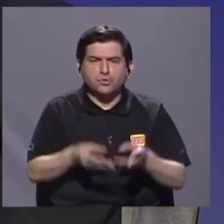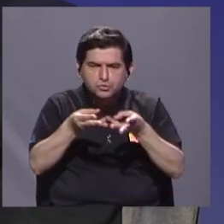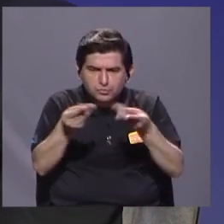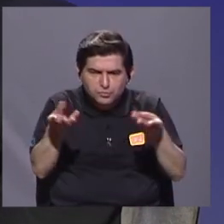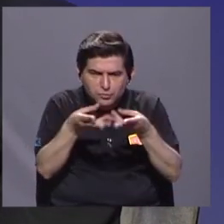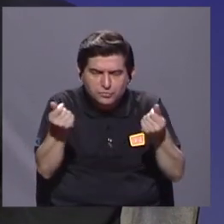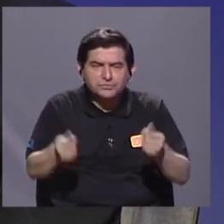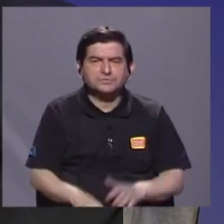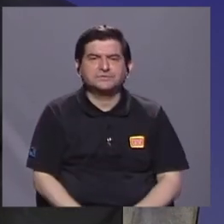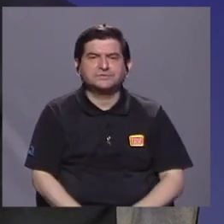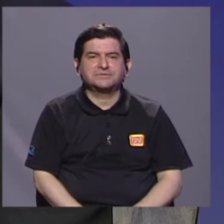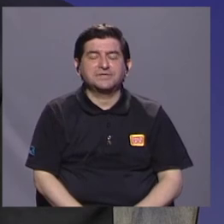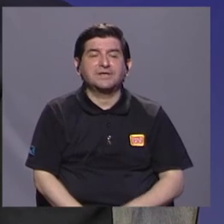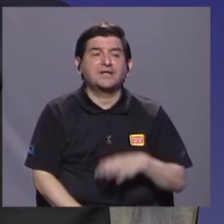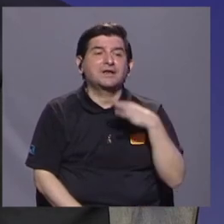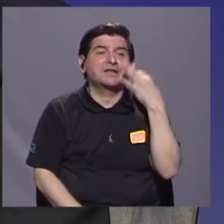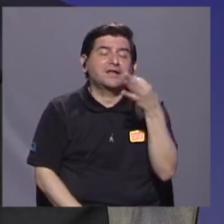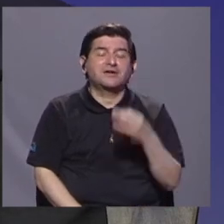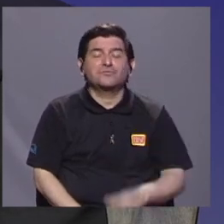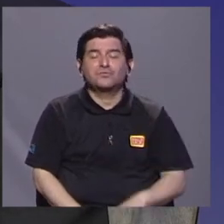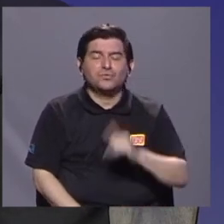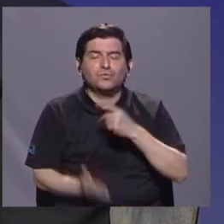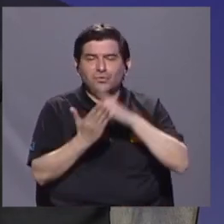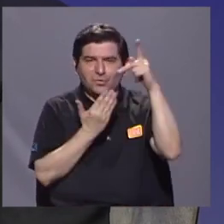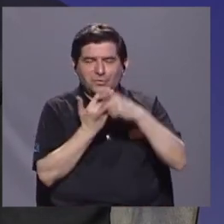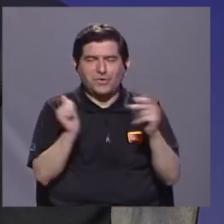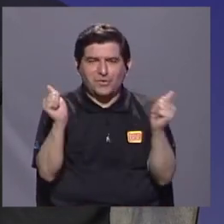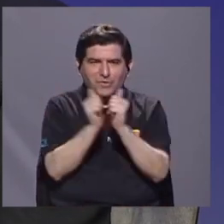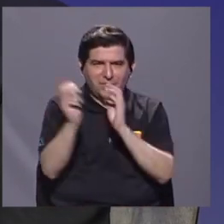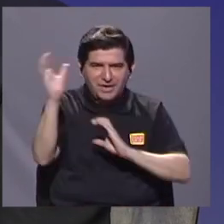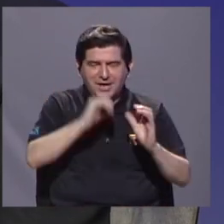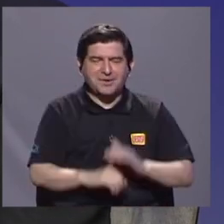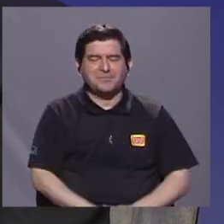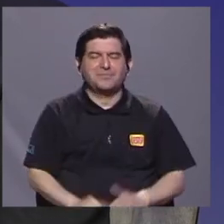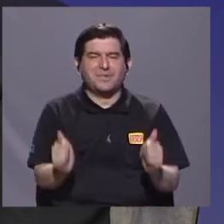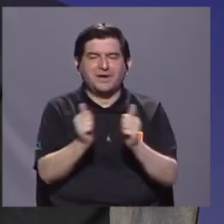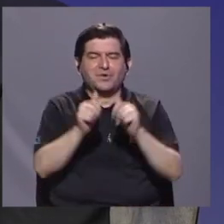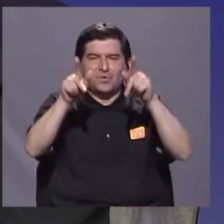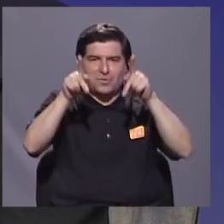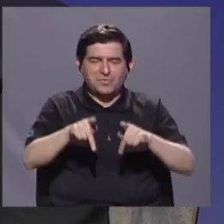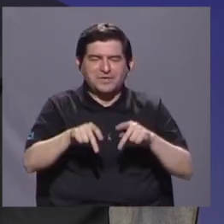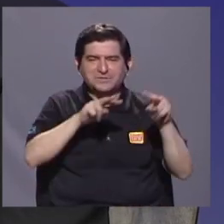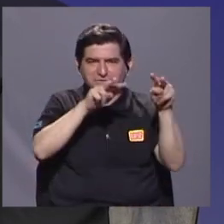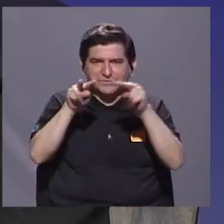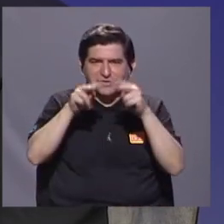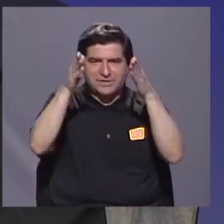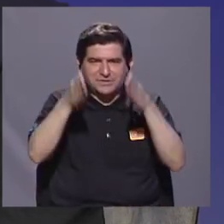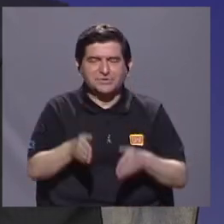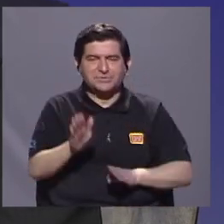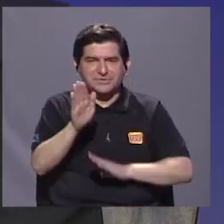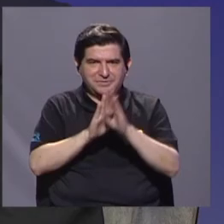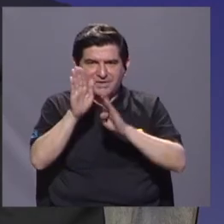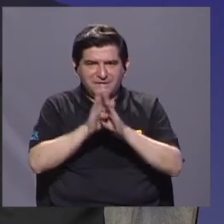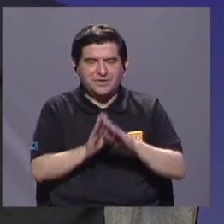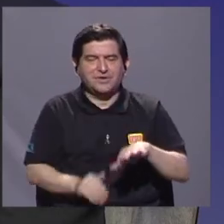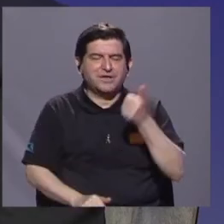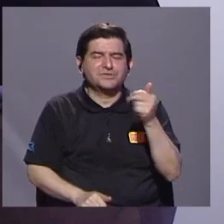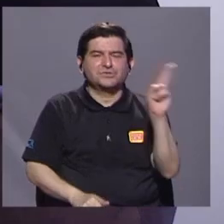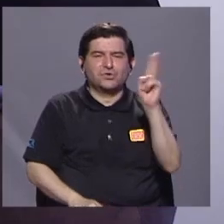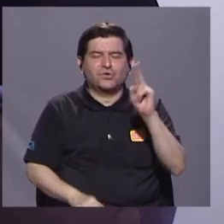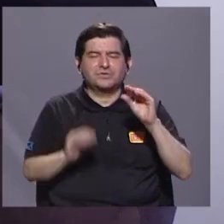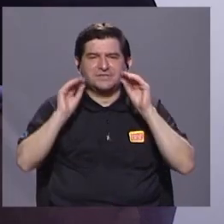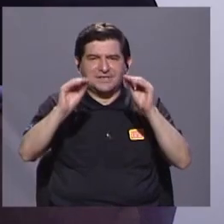generando, así que habrán muchos otros conciencias con el personal científico del Observatorio del Desarrollo y otras unidades